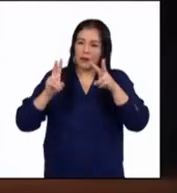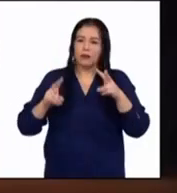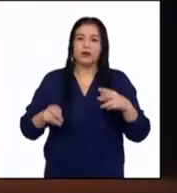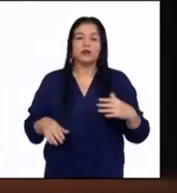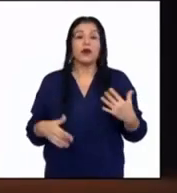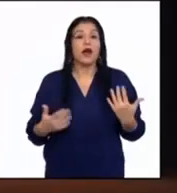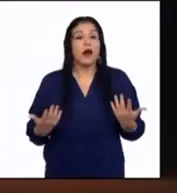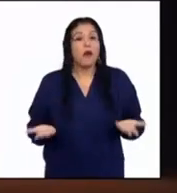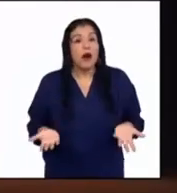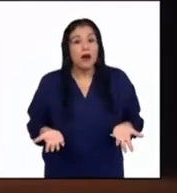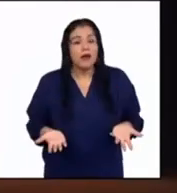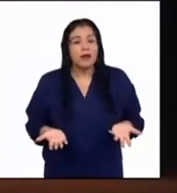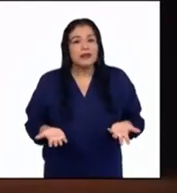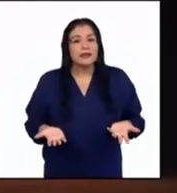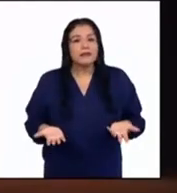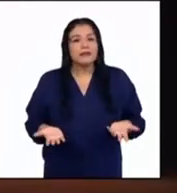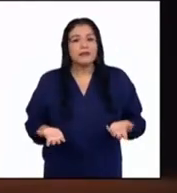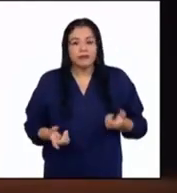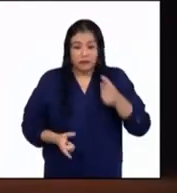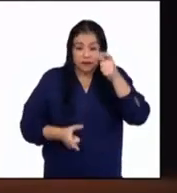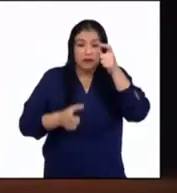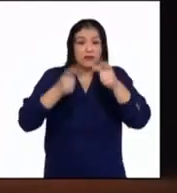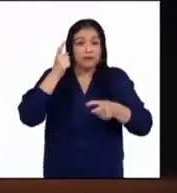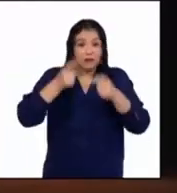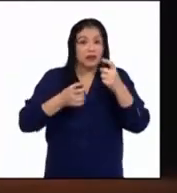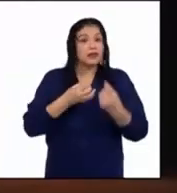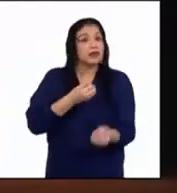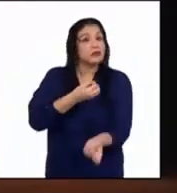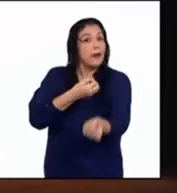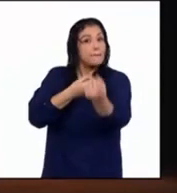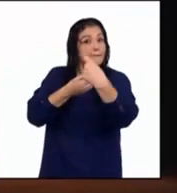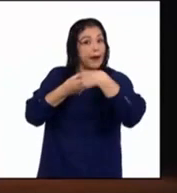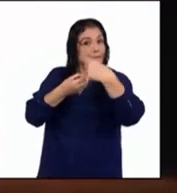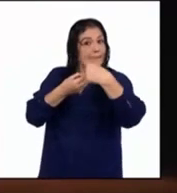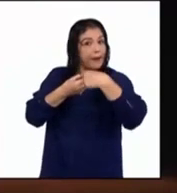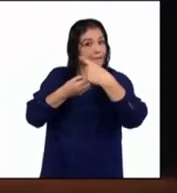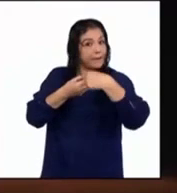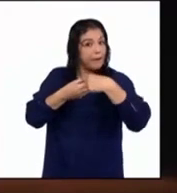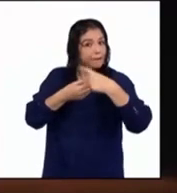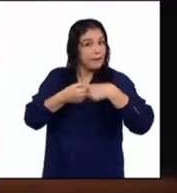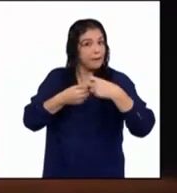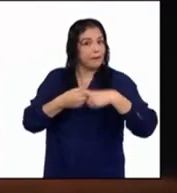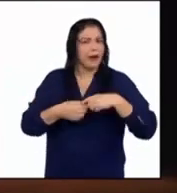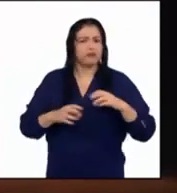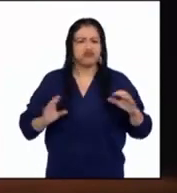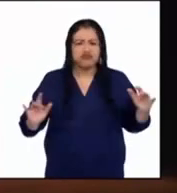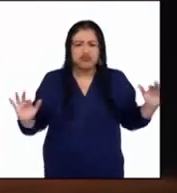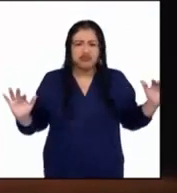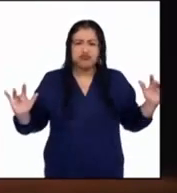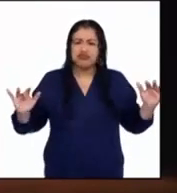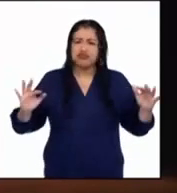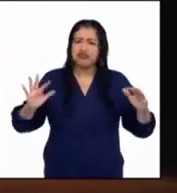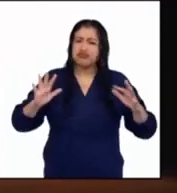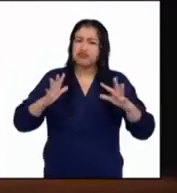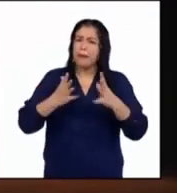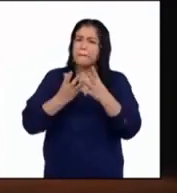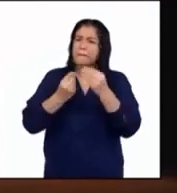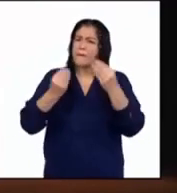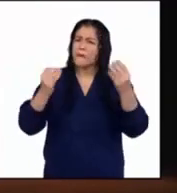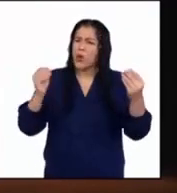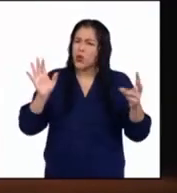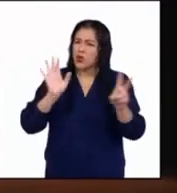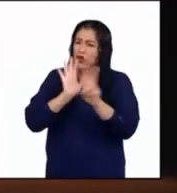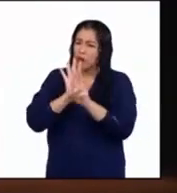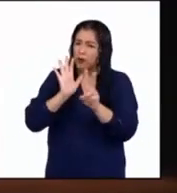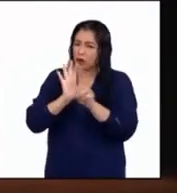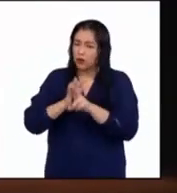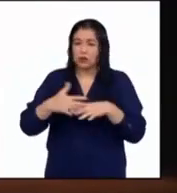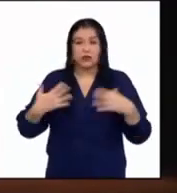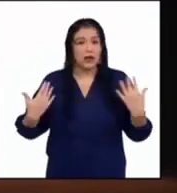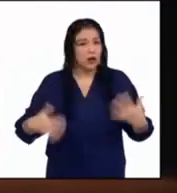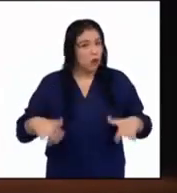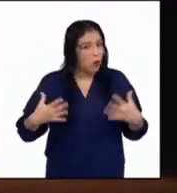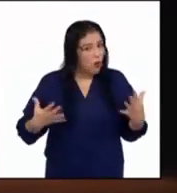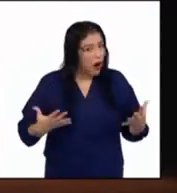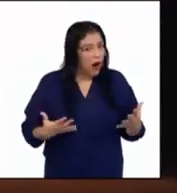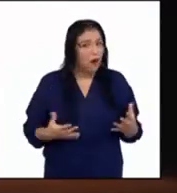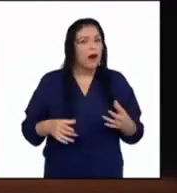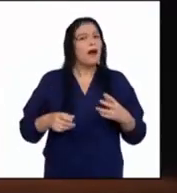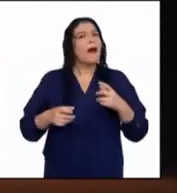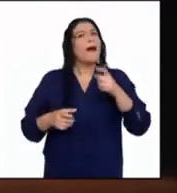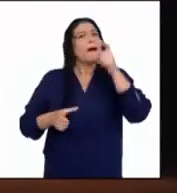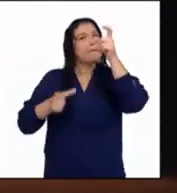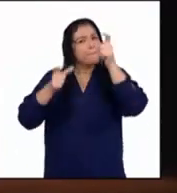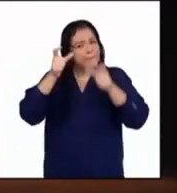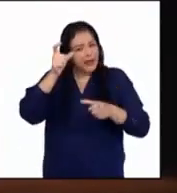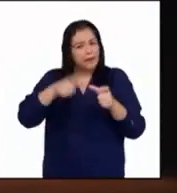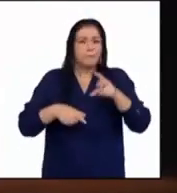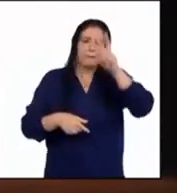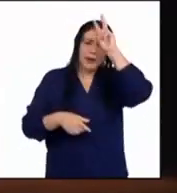que las personas participaron sorprendentemente de manera masiva. O sea, la cantidad de gente